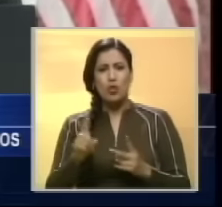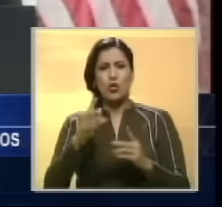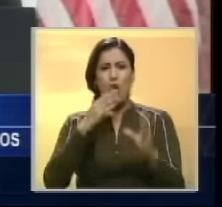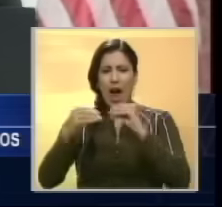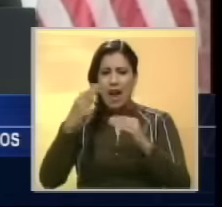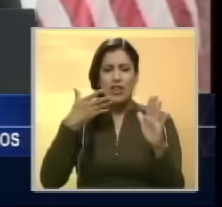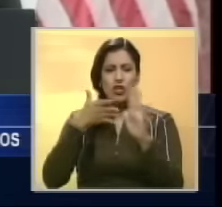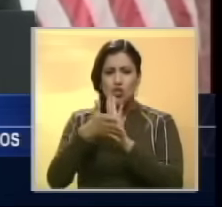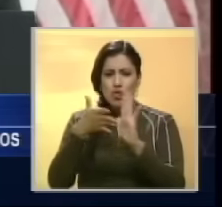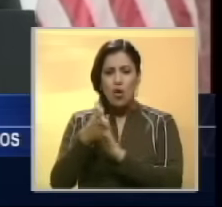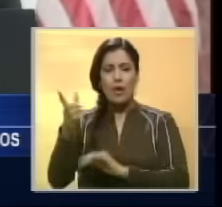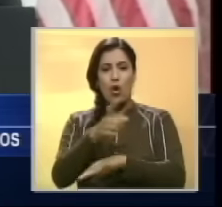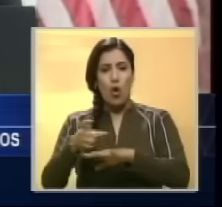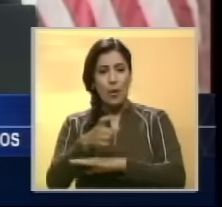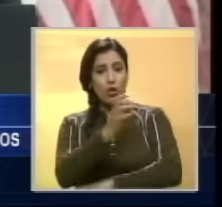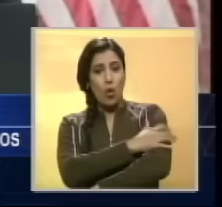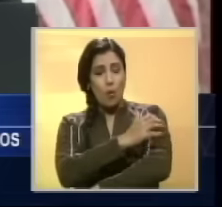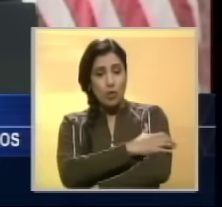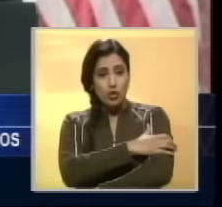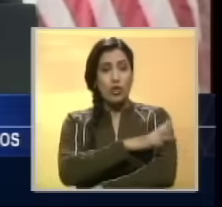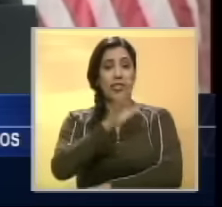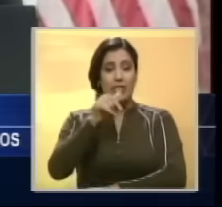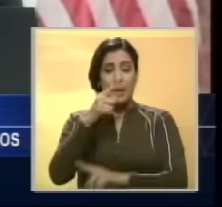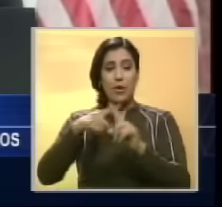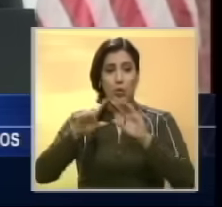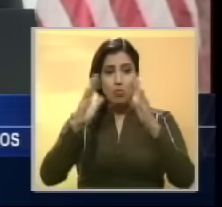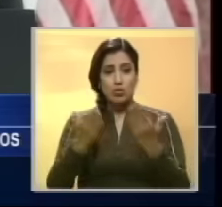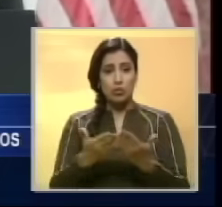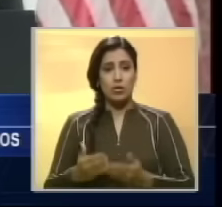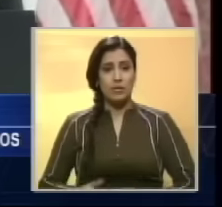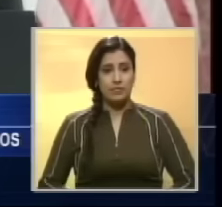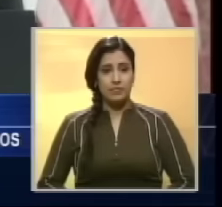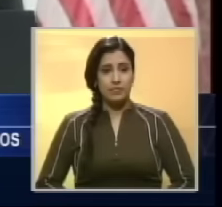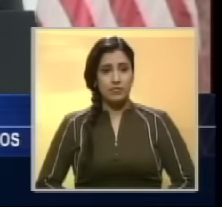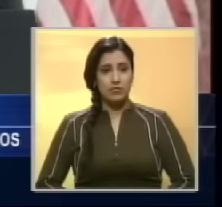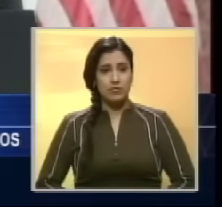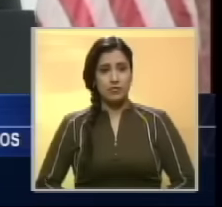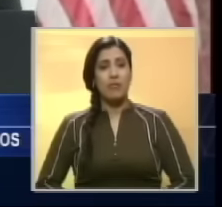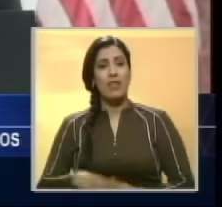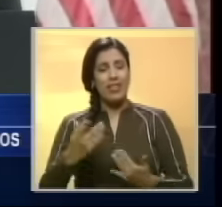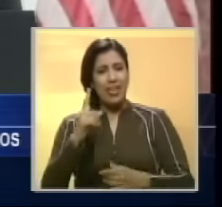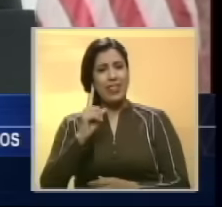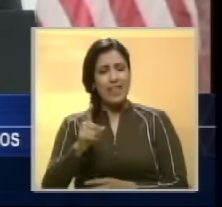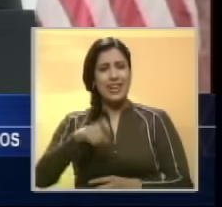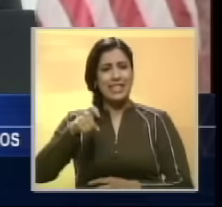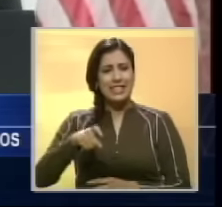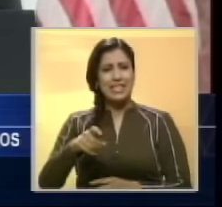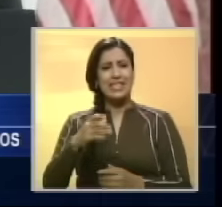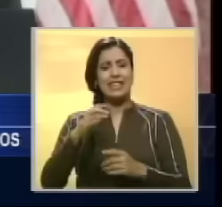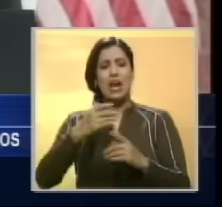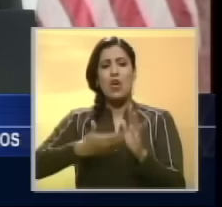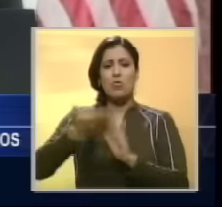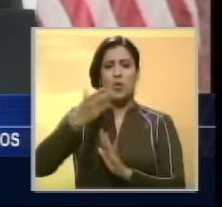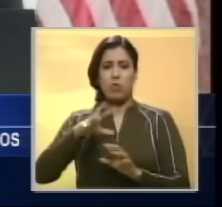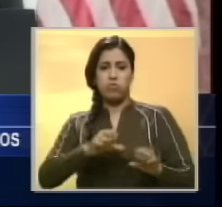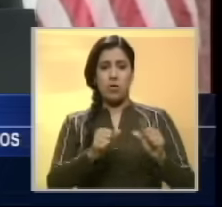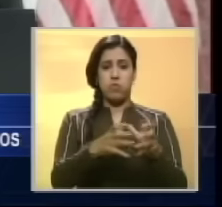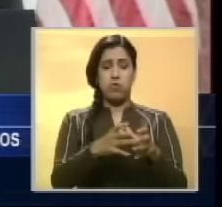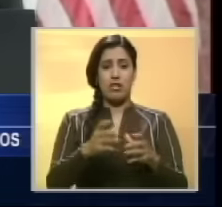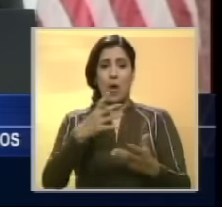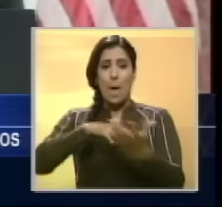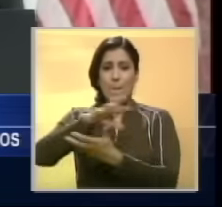constructivo entre el gobierno la oposición y el hemisferio es necesario superar la polarización extrema